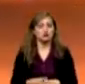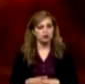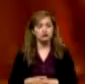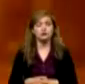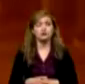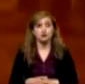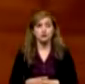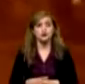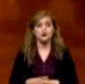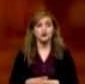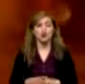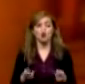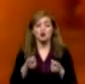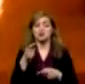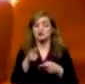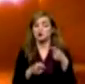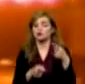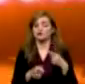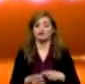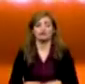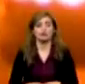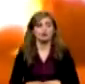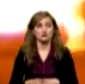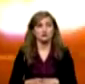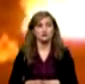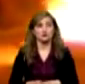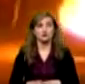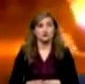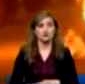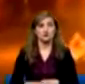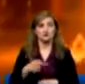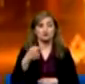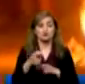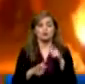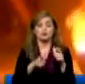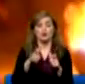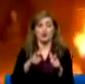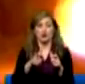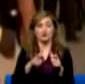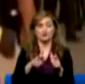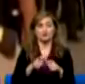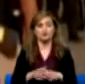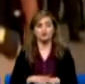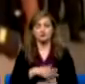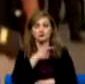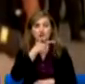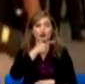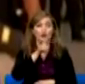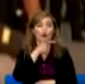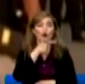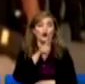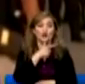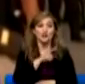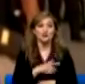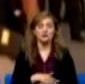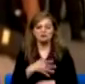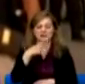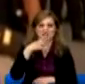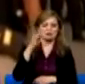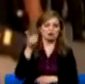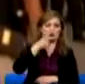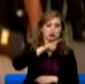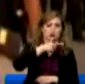enfrentamientos que se volvieron incontrolables. Existe del otro lado muchas personas que están en estado de embriaguez, están con aliento a licor